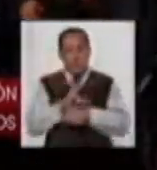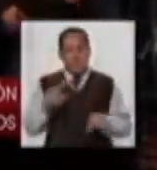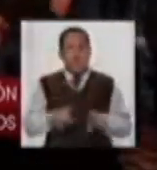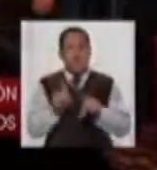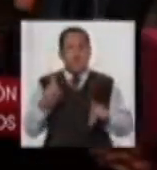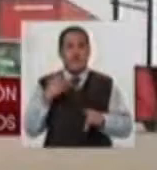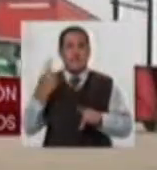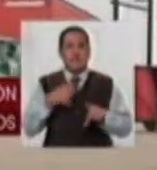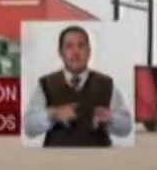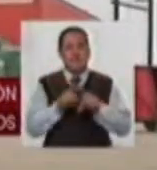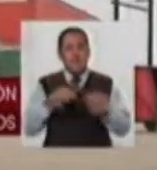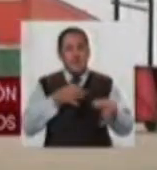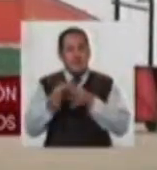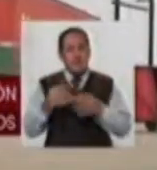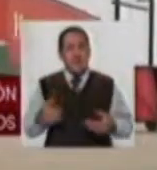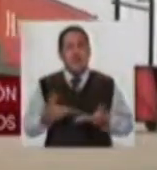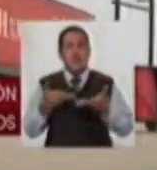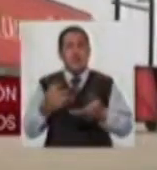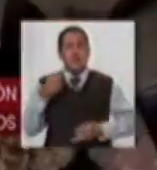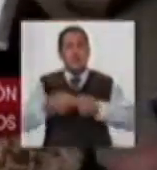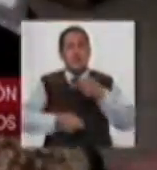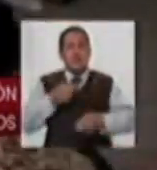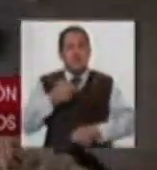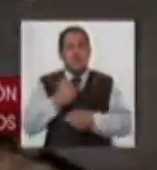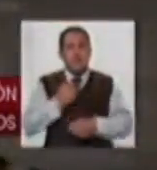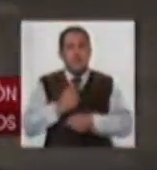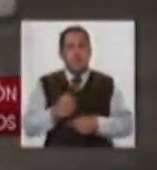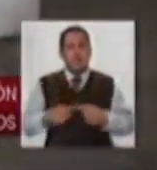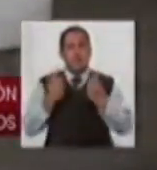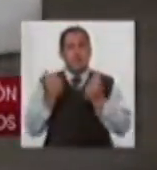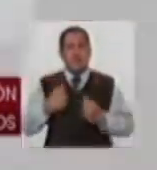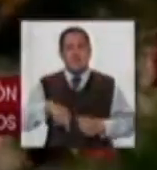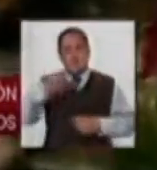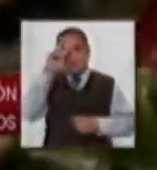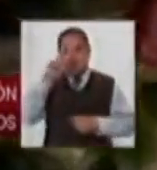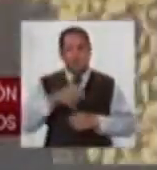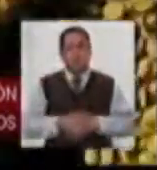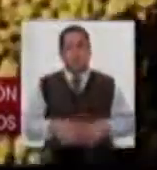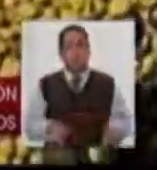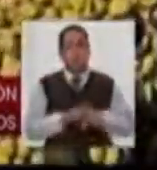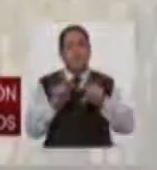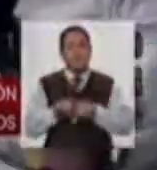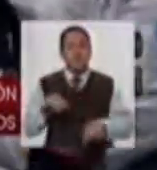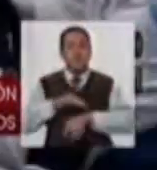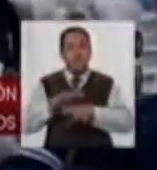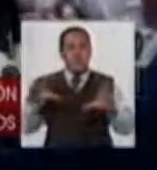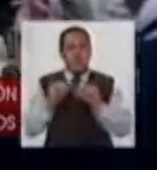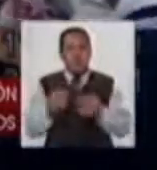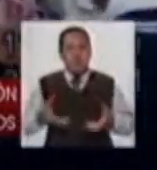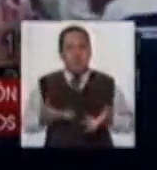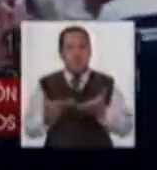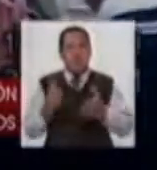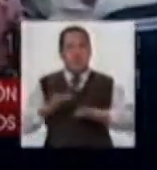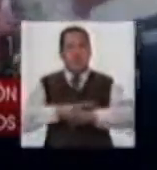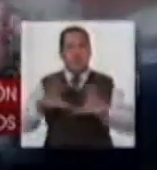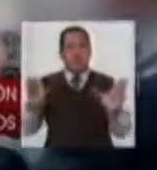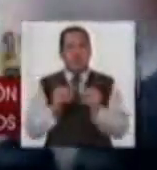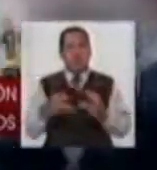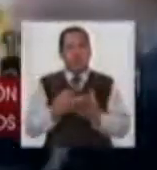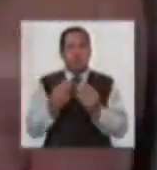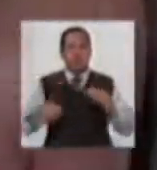institucionales ayudará a promover la inversión, el trabajo y la economía del país, pero sobre todo permitirá acabar con los casos